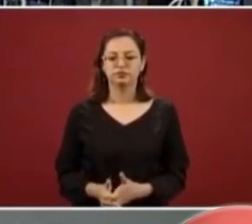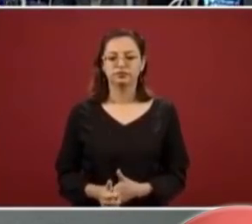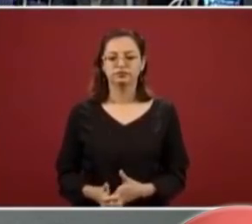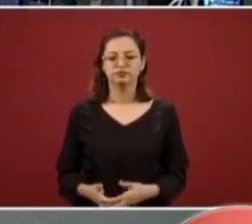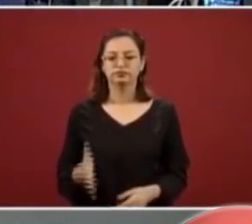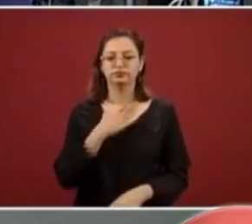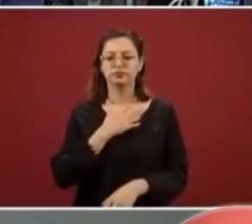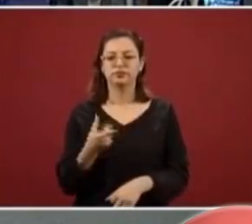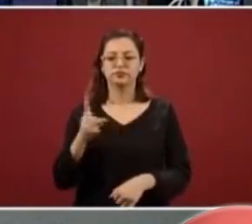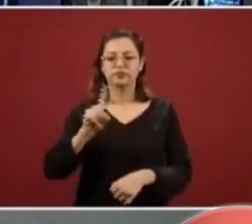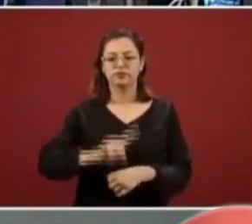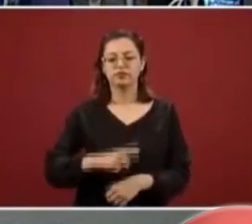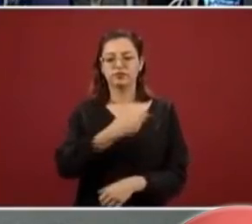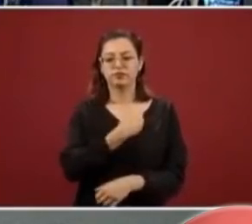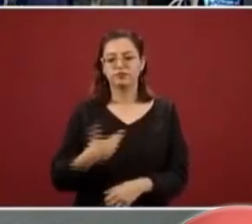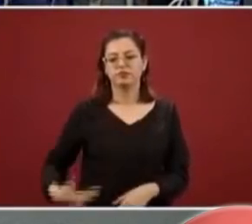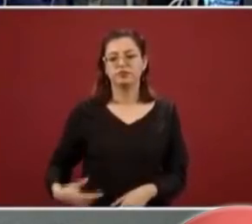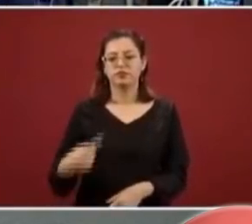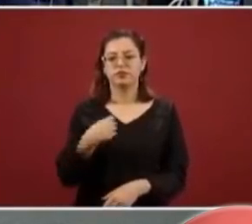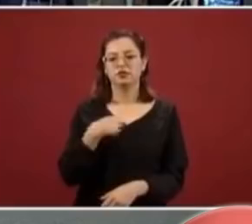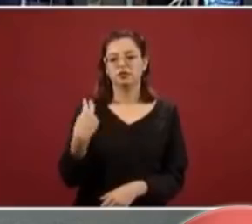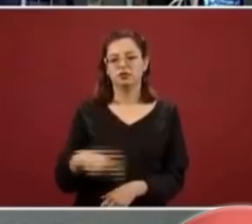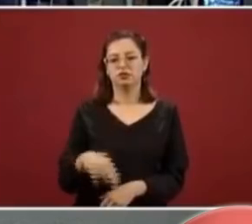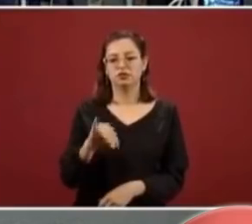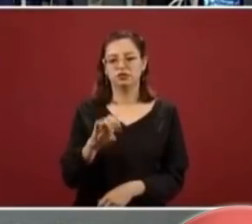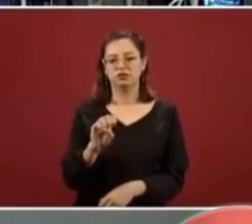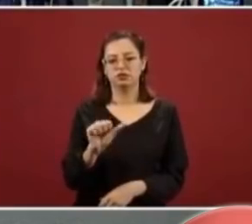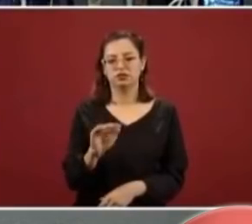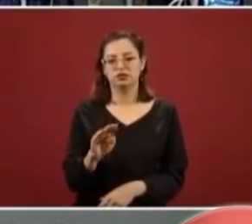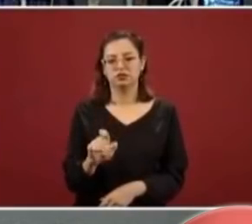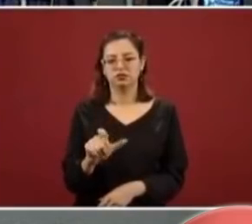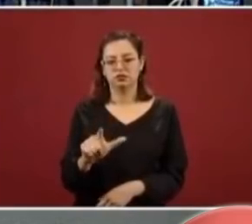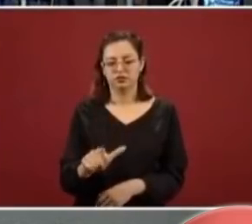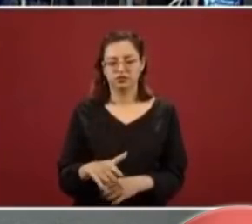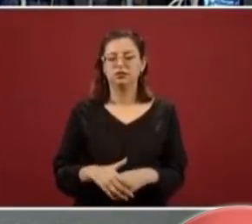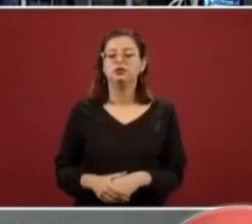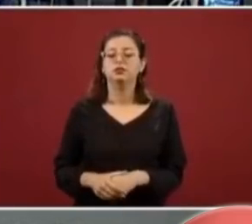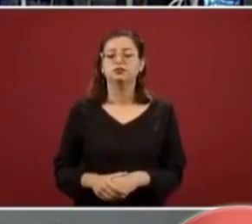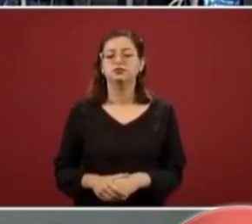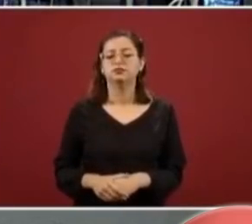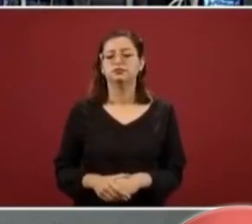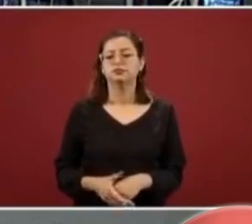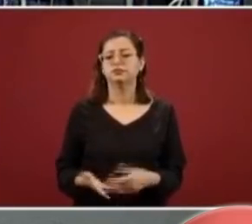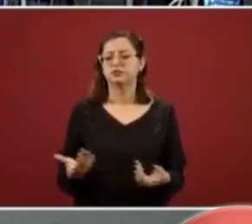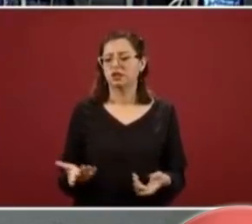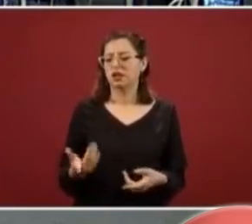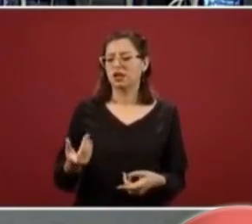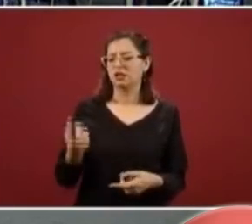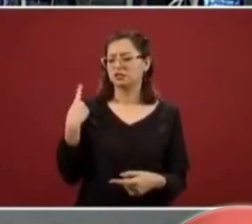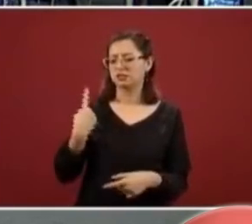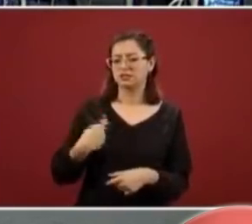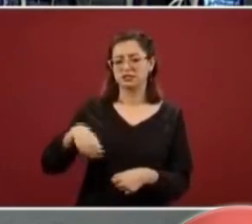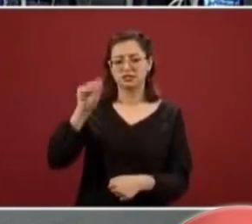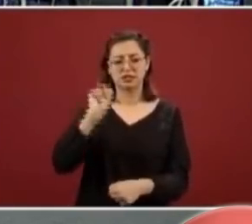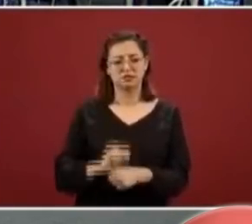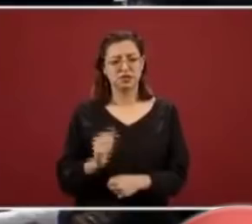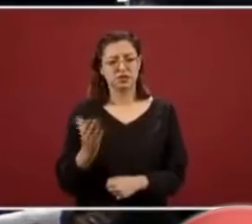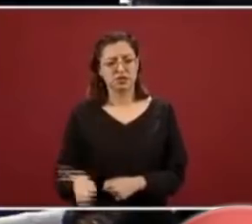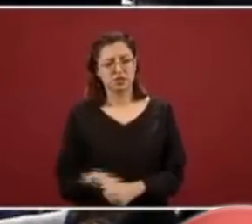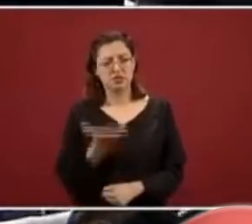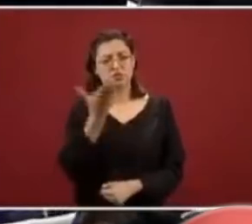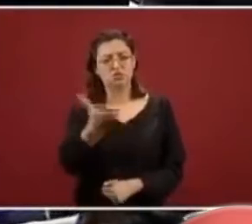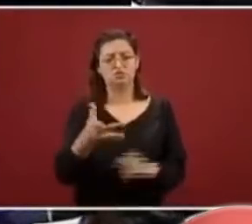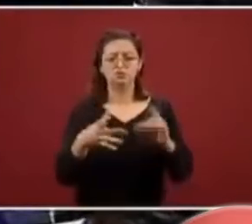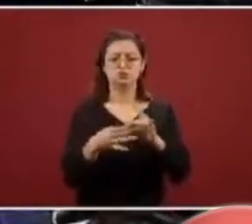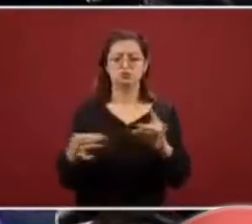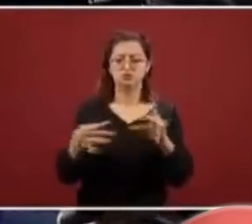Buenos días, señor presidente. Isabel Arvide. Usted tuvo dos discursos muy importantes esta semana y los periodistas, los medios